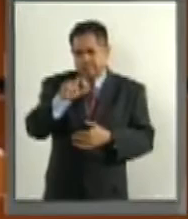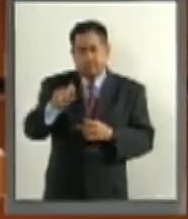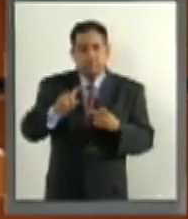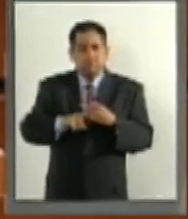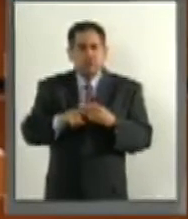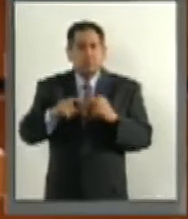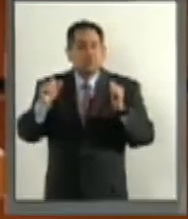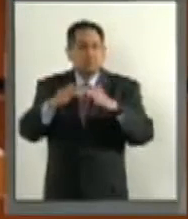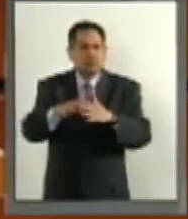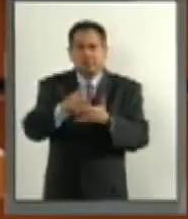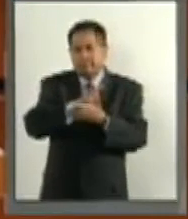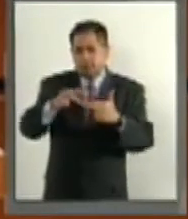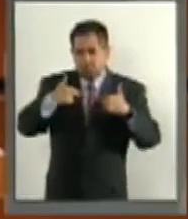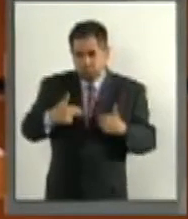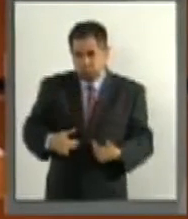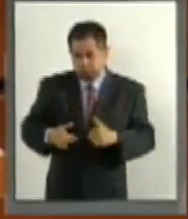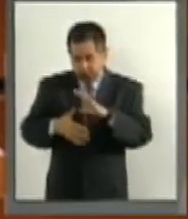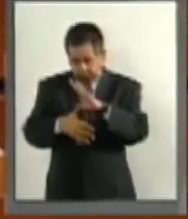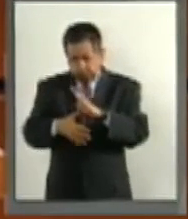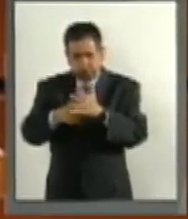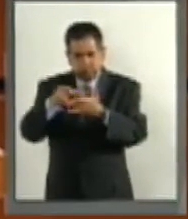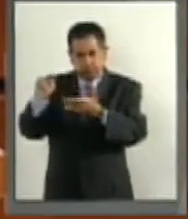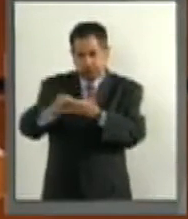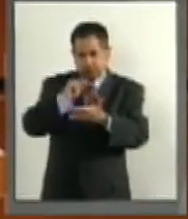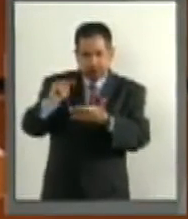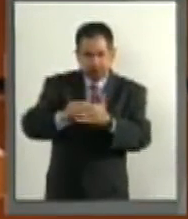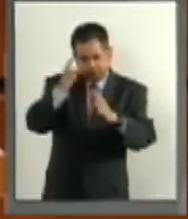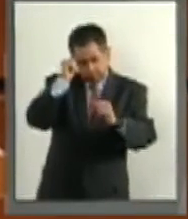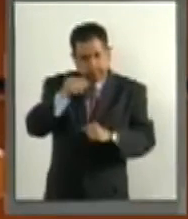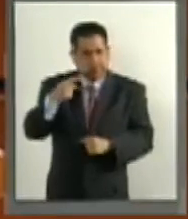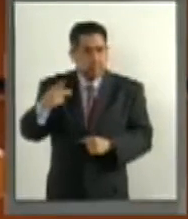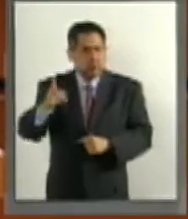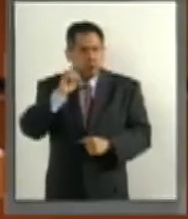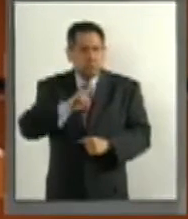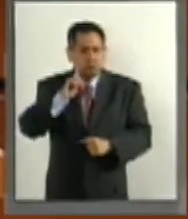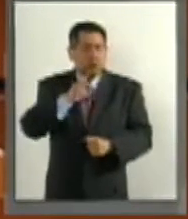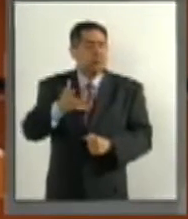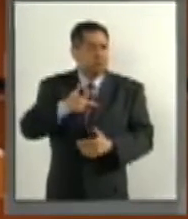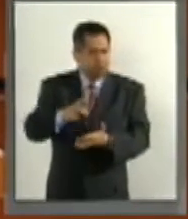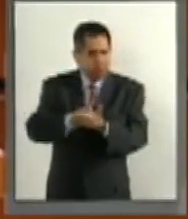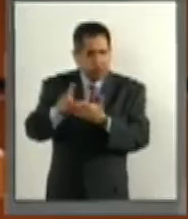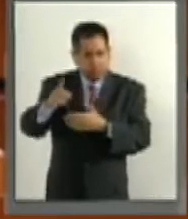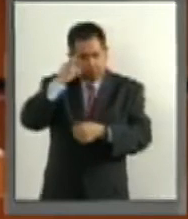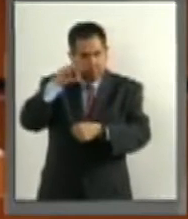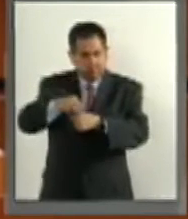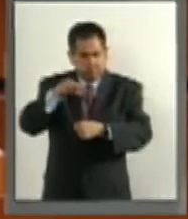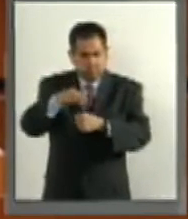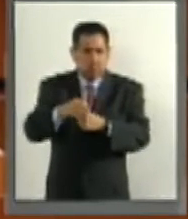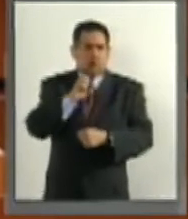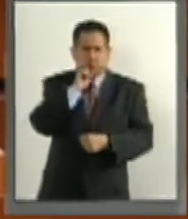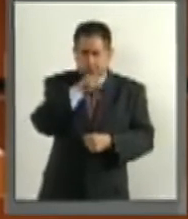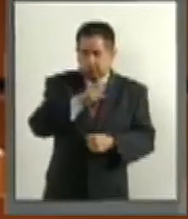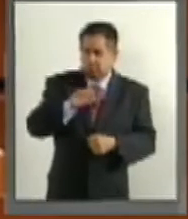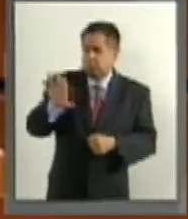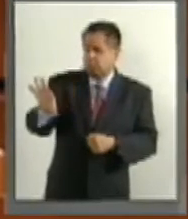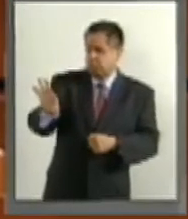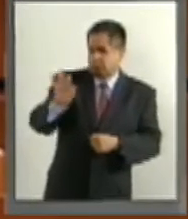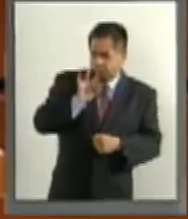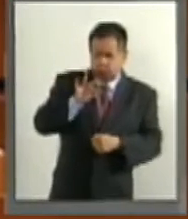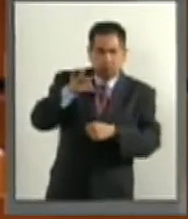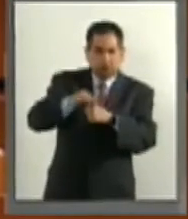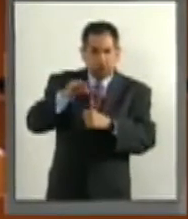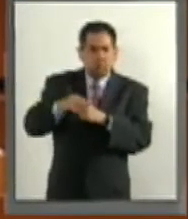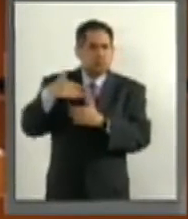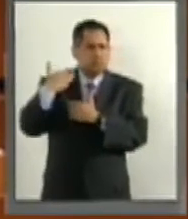Americana sobre Derechos Humanos han reconocido el derecho de las mujeres a votar y ser electas en elecciones